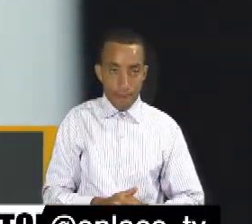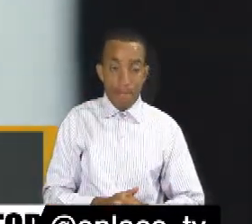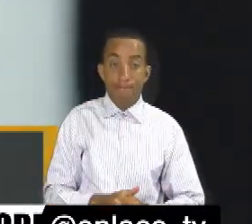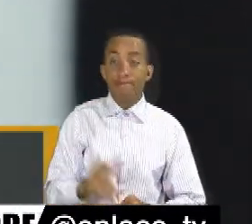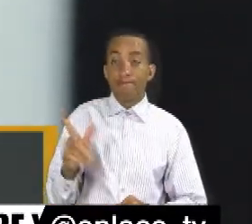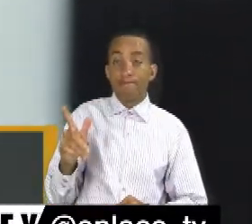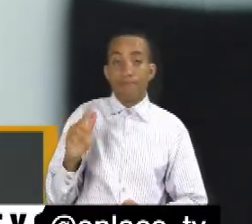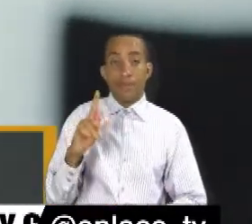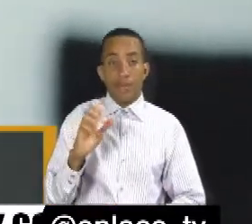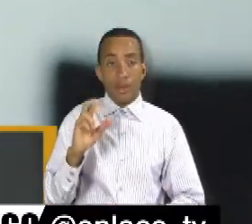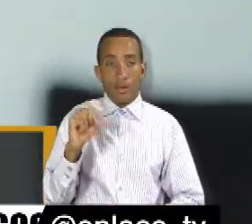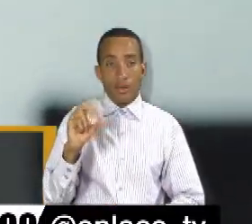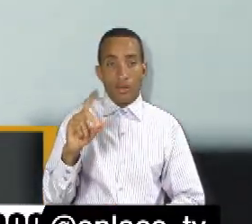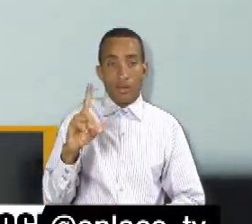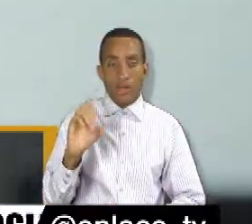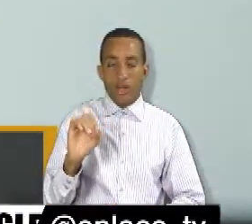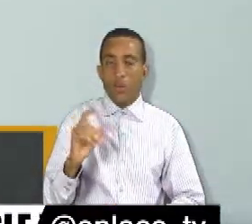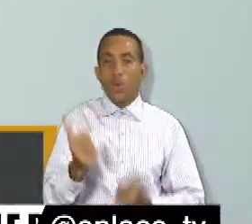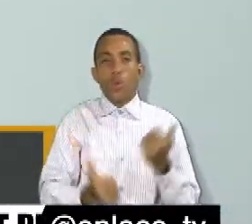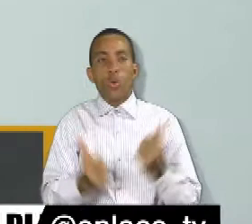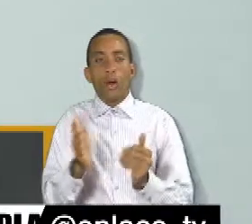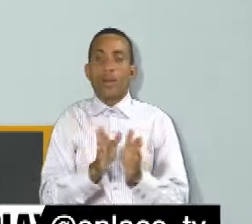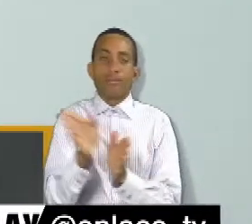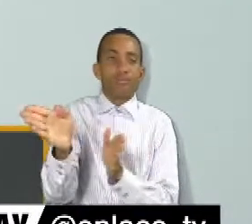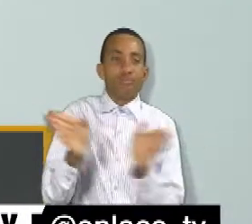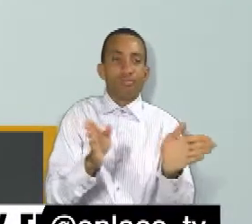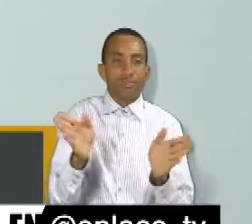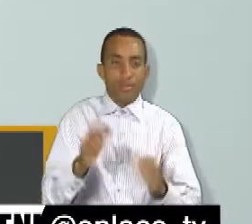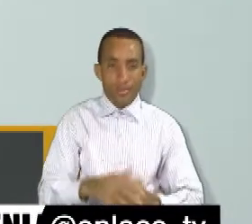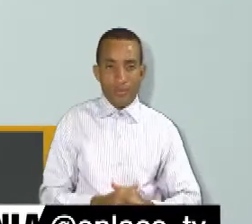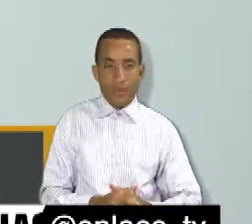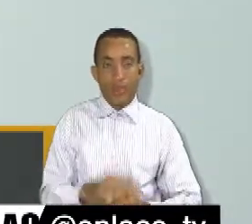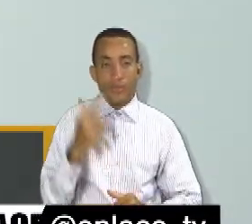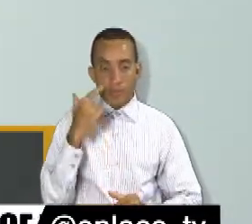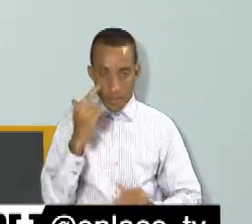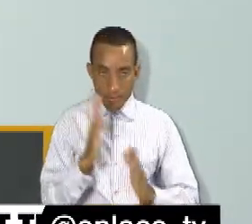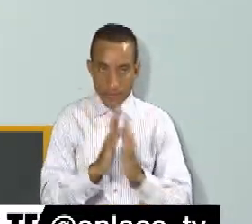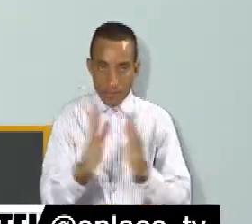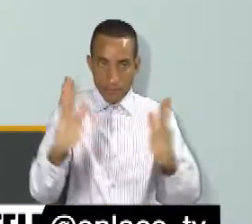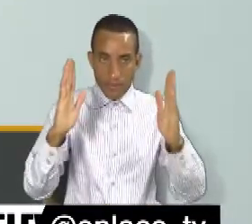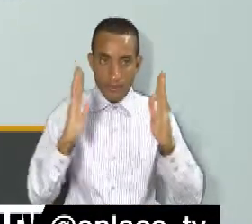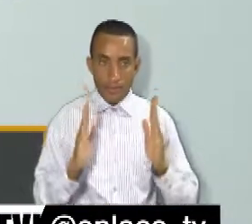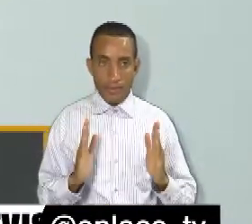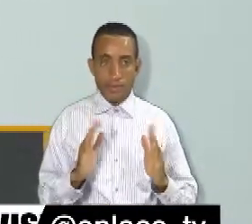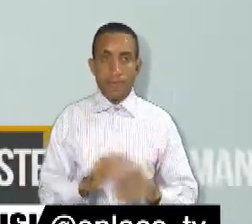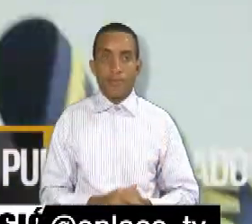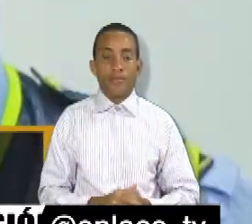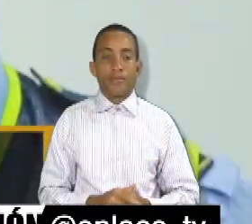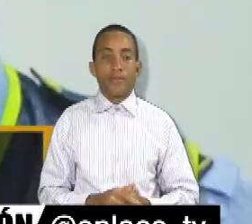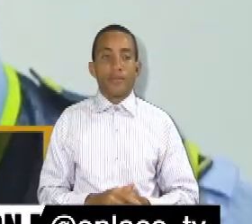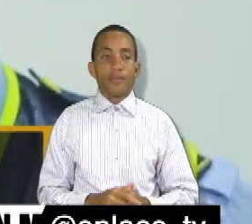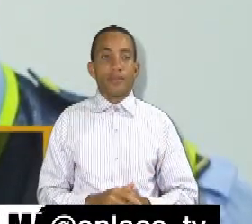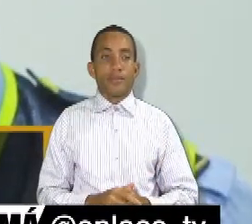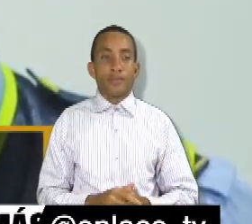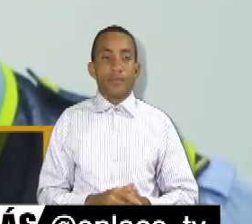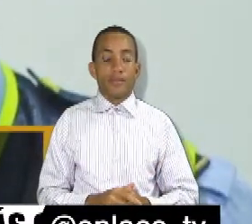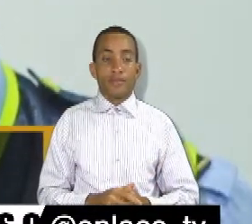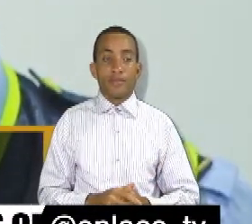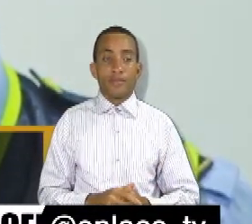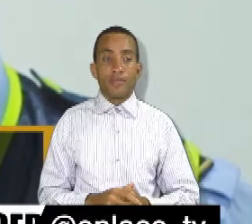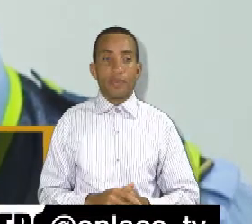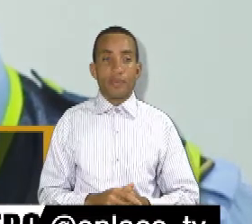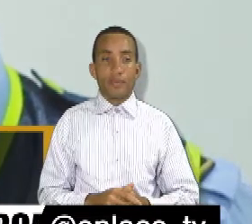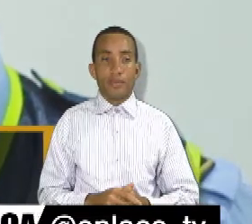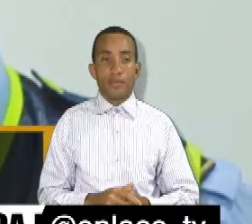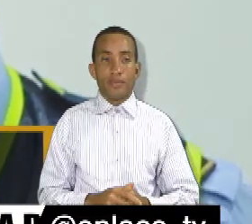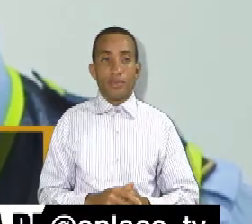motorizado, explicó cuáles serán las vías opcionadas para movilizarse desde el centro al nororiente de la ciudad y viceversa. La vía alterna que